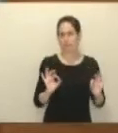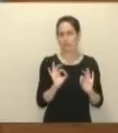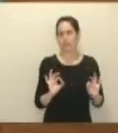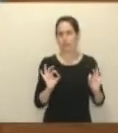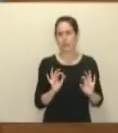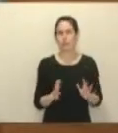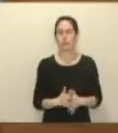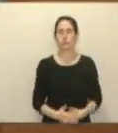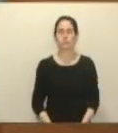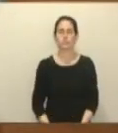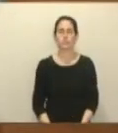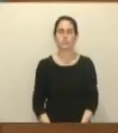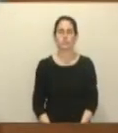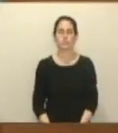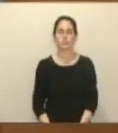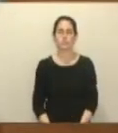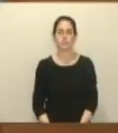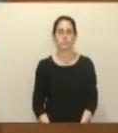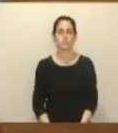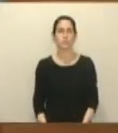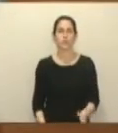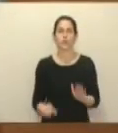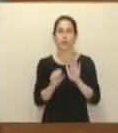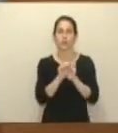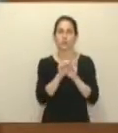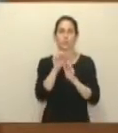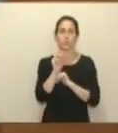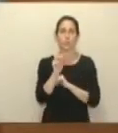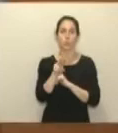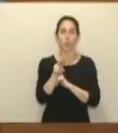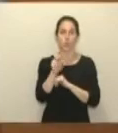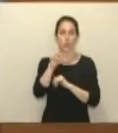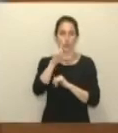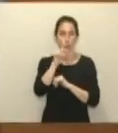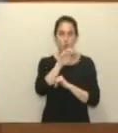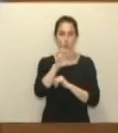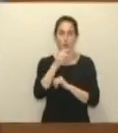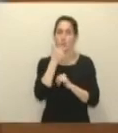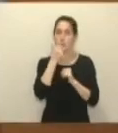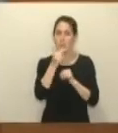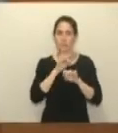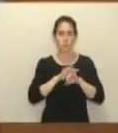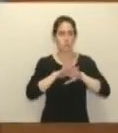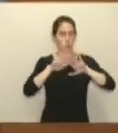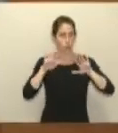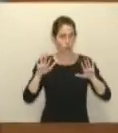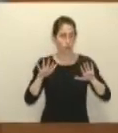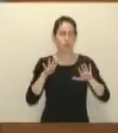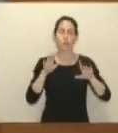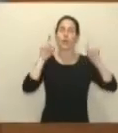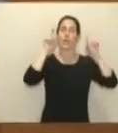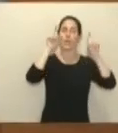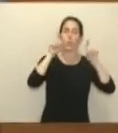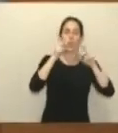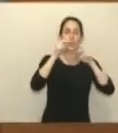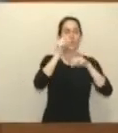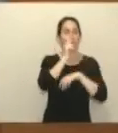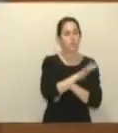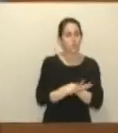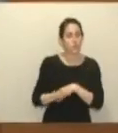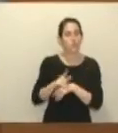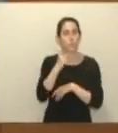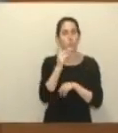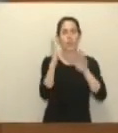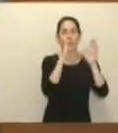este sentido. El artículo 12 de la LOE lo dice claramente: la educación infantil constituye una